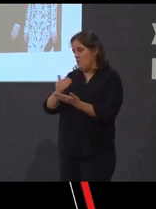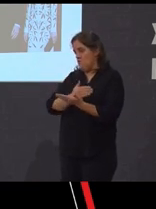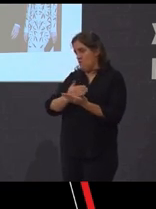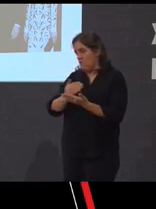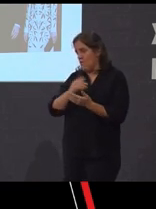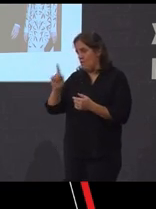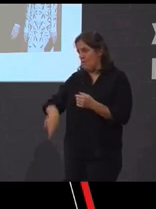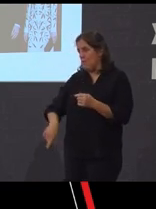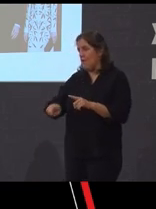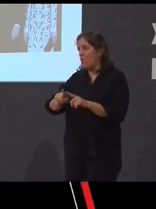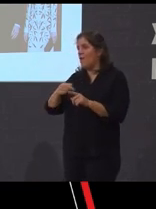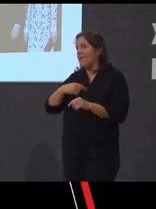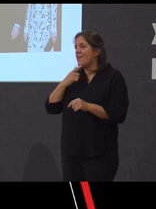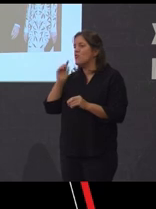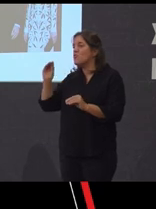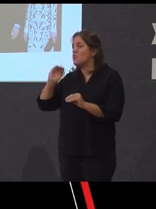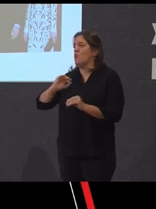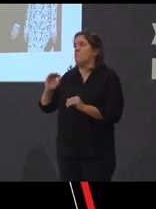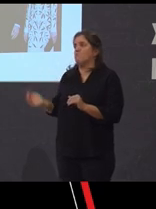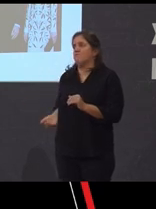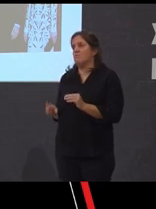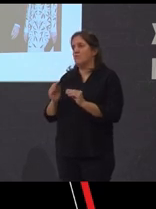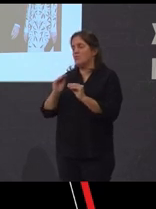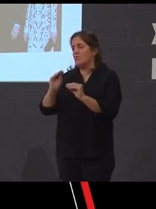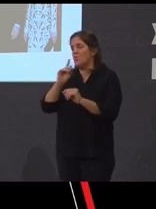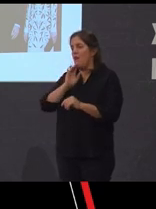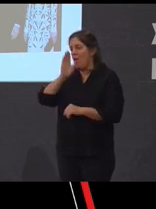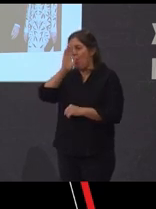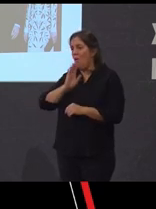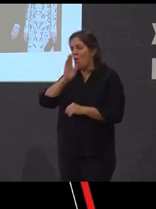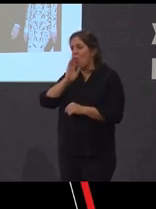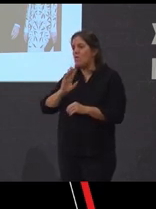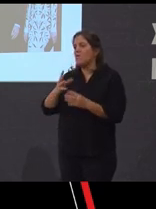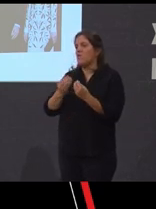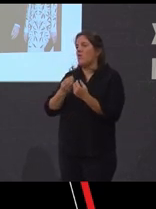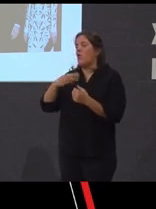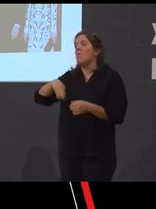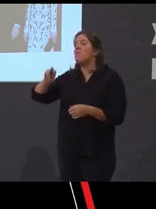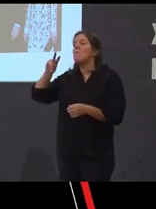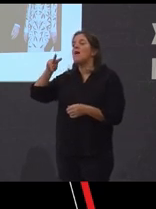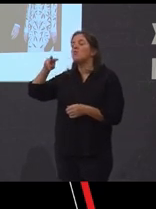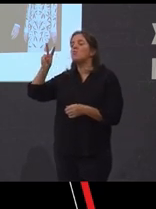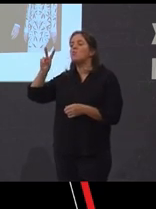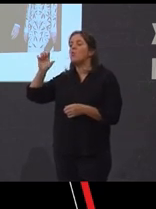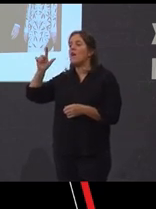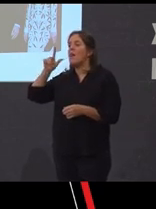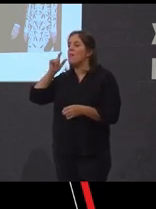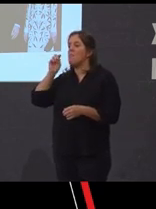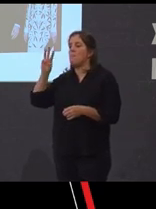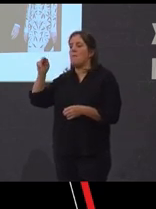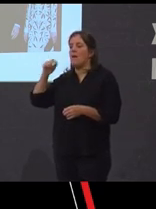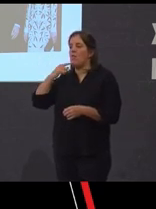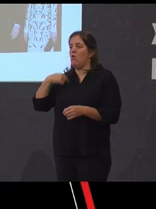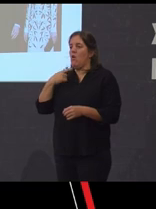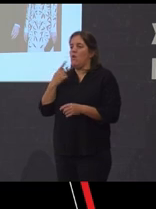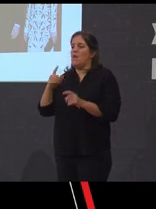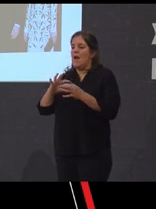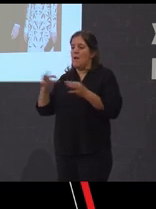está o grueso da fortuna que ten agora oculta, non? Con Manuel Prado, con todos os amigos, na